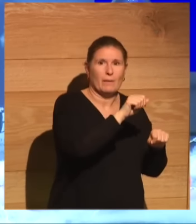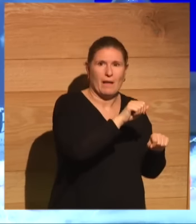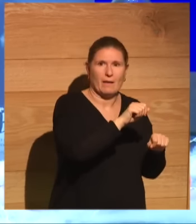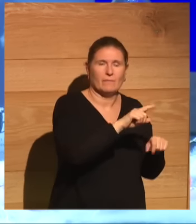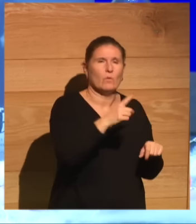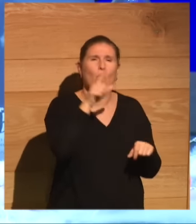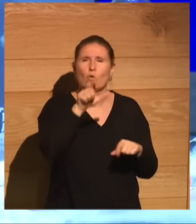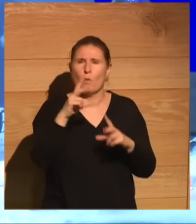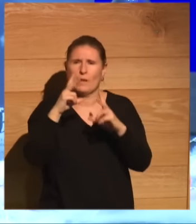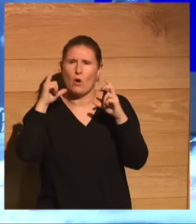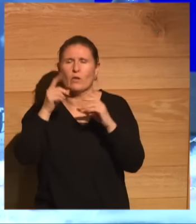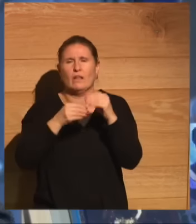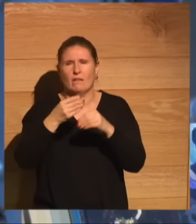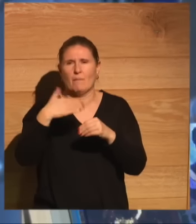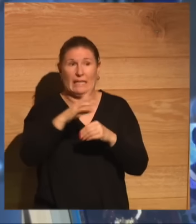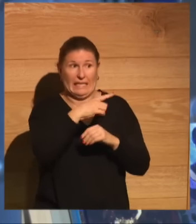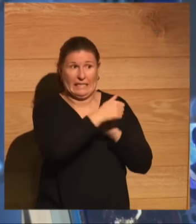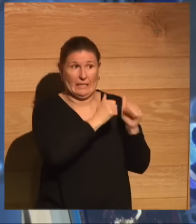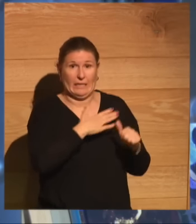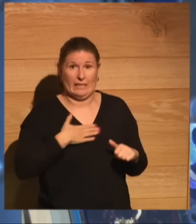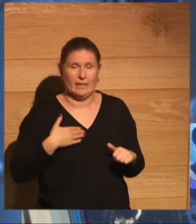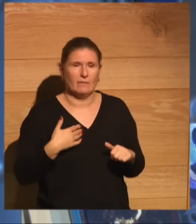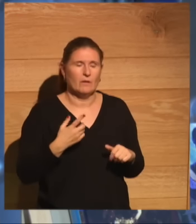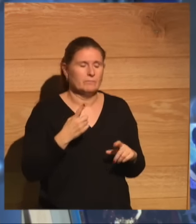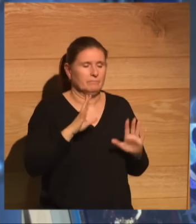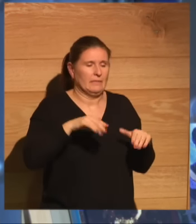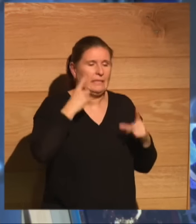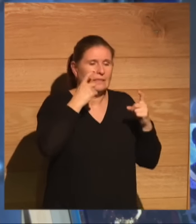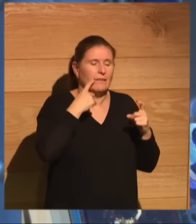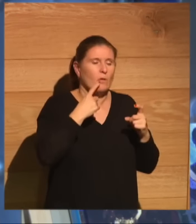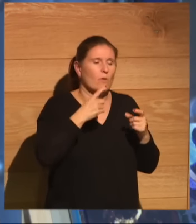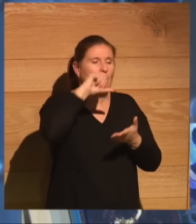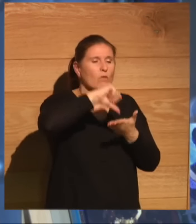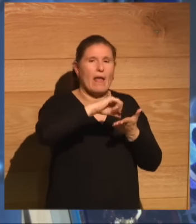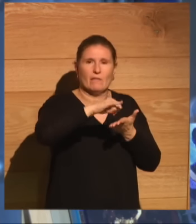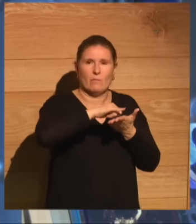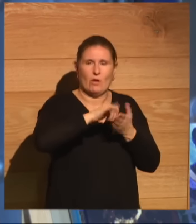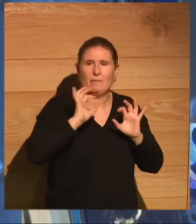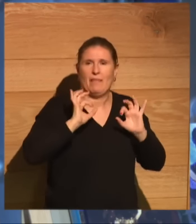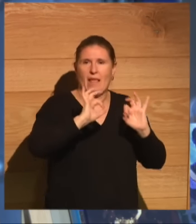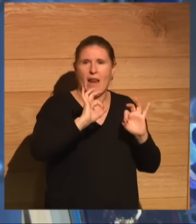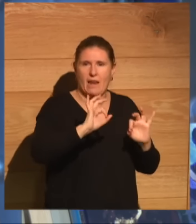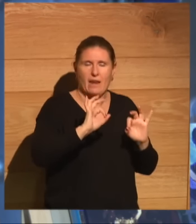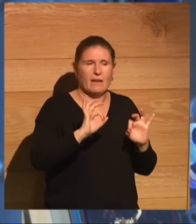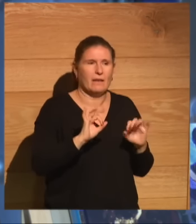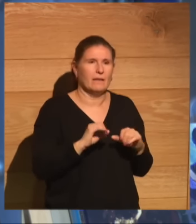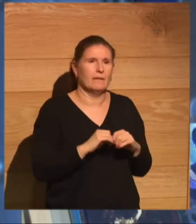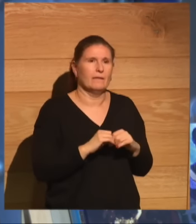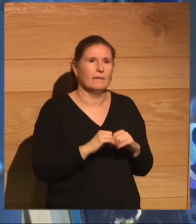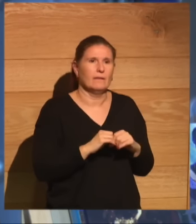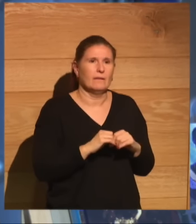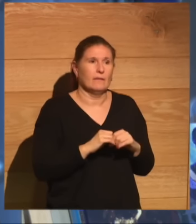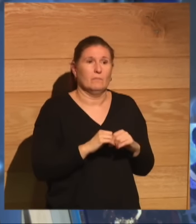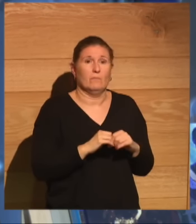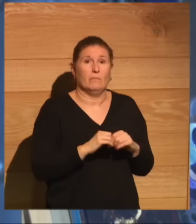hombre gordo hiciera el malo. Y lo que intentas hacer, una Nueva York especial, porque para él Gotham City es Nueva York, así como para